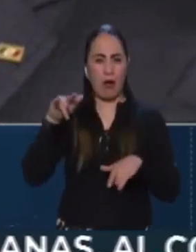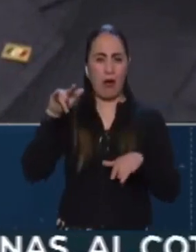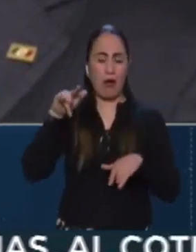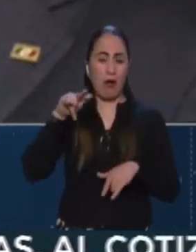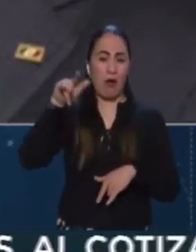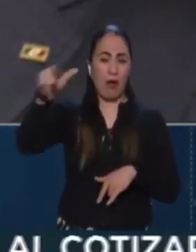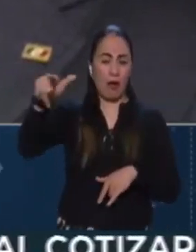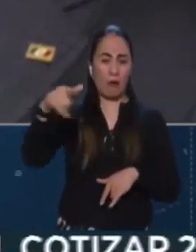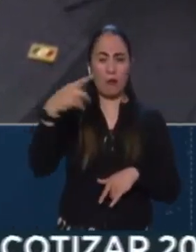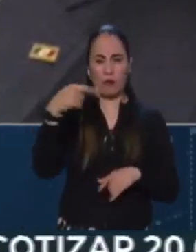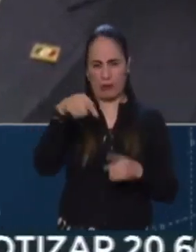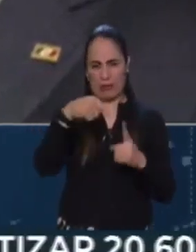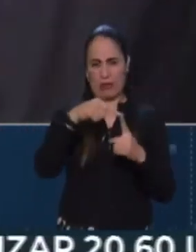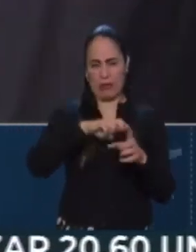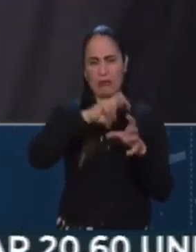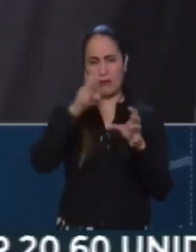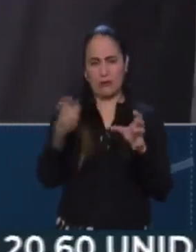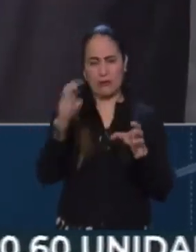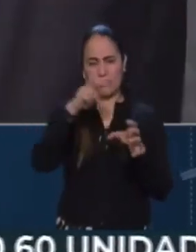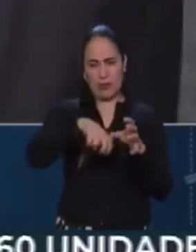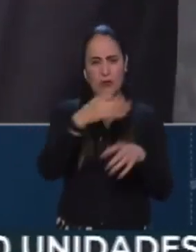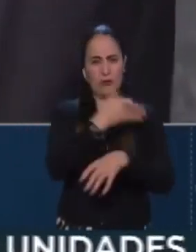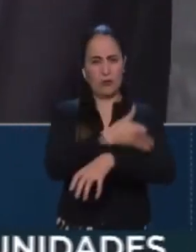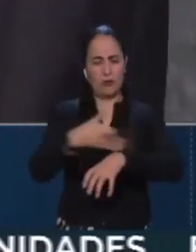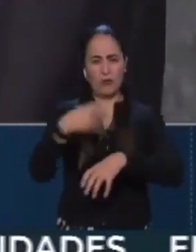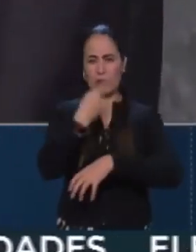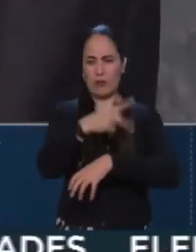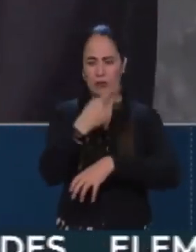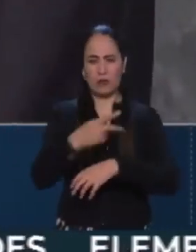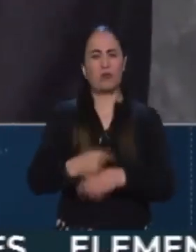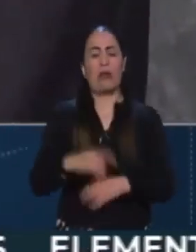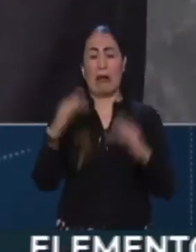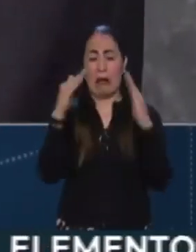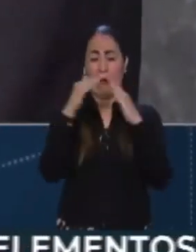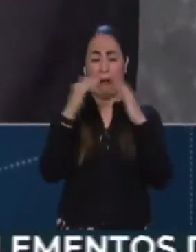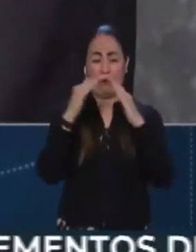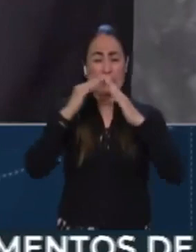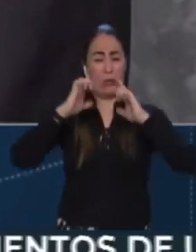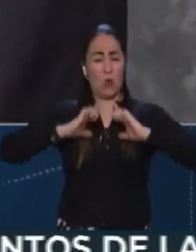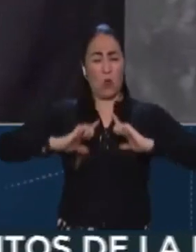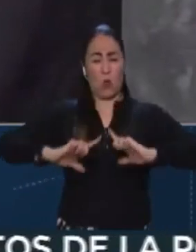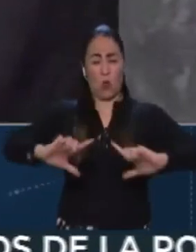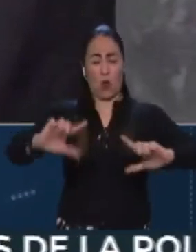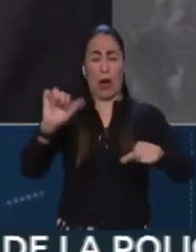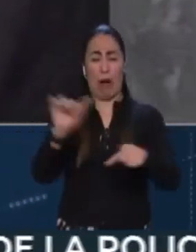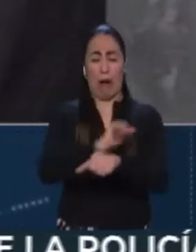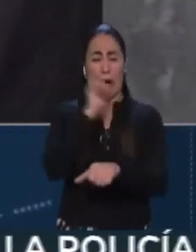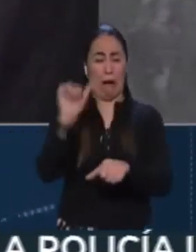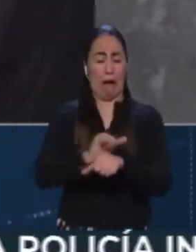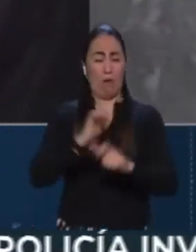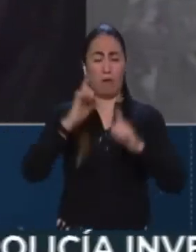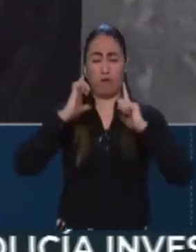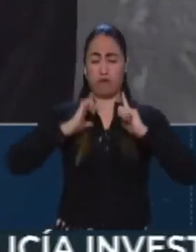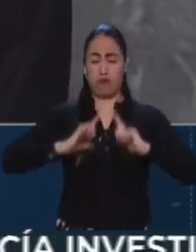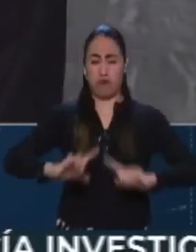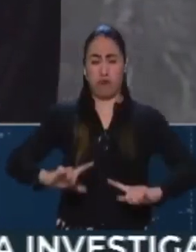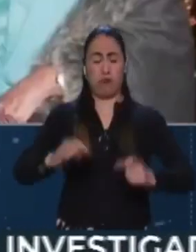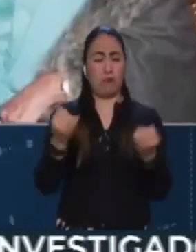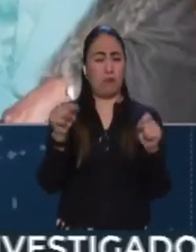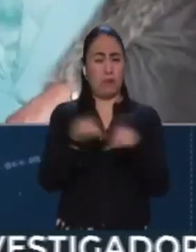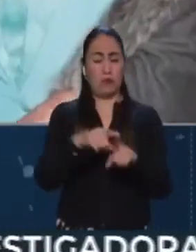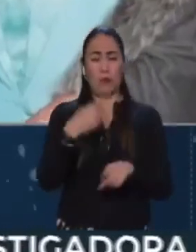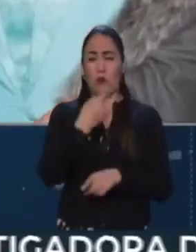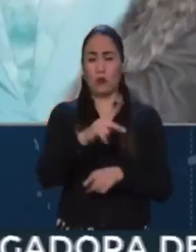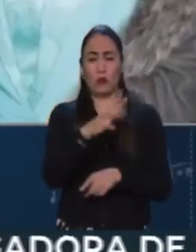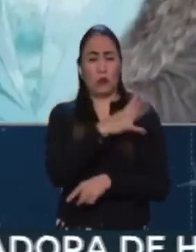él y su familia, residencias, vehículos de lujo para también sus hijos. En